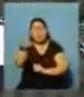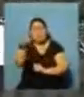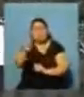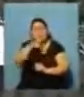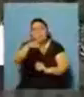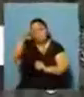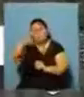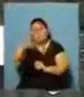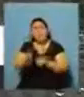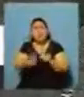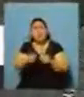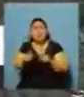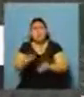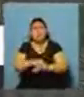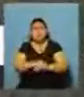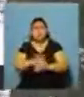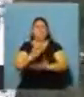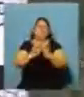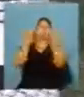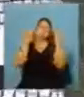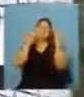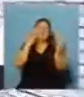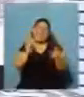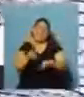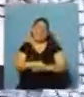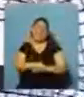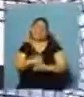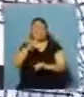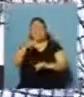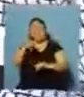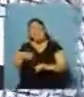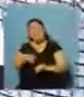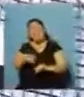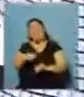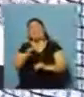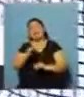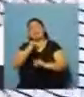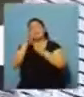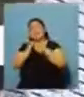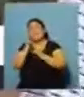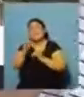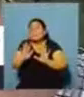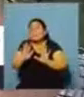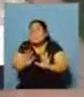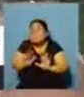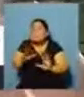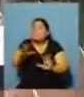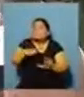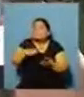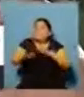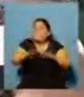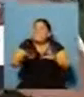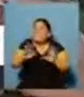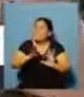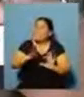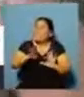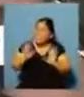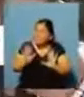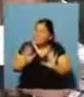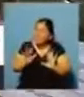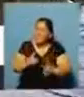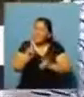siguen afectadas. ¿Cómo le va? Buenas tardes. Hola, buenas tardes. Bueno, nosotros decíamos recién y confirmamos que la situación no está controlada, que sí se están produciendo